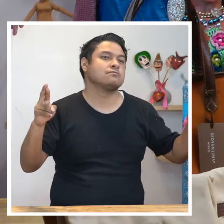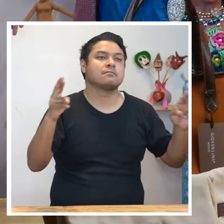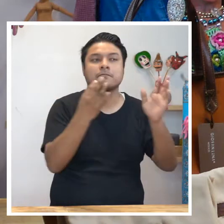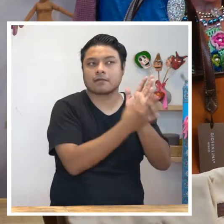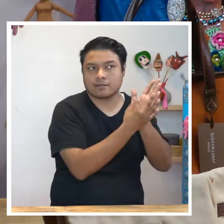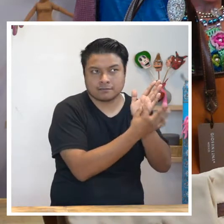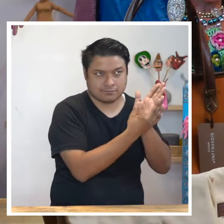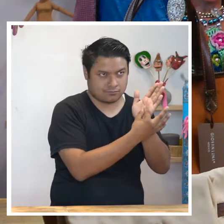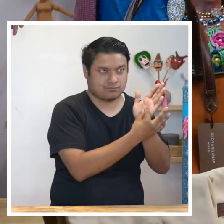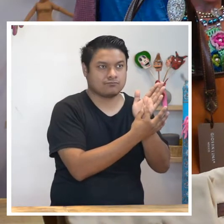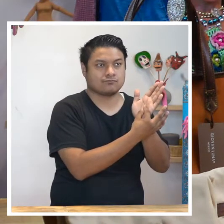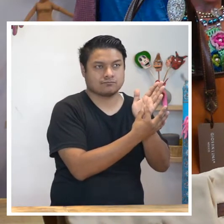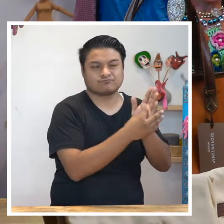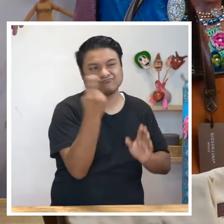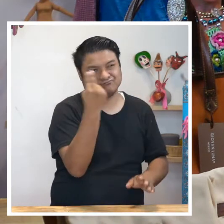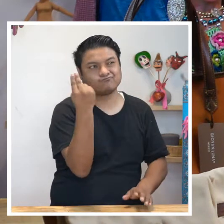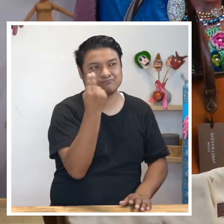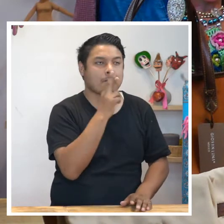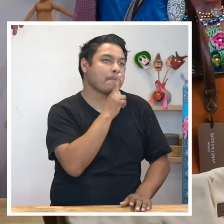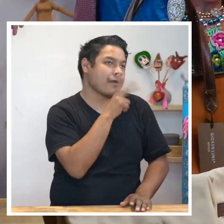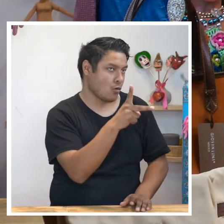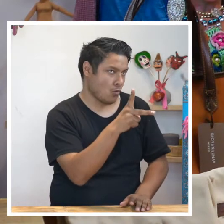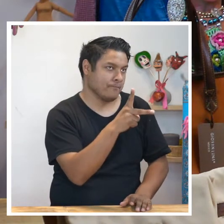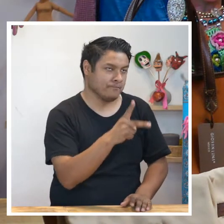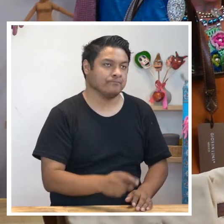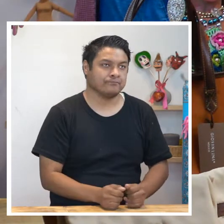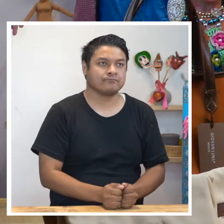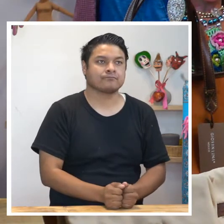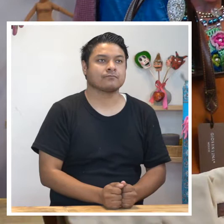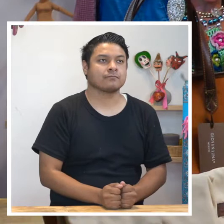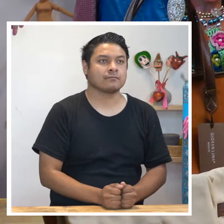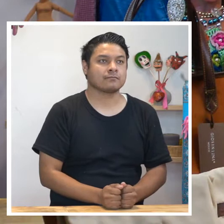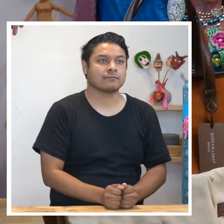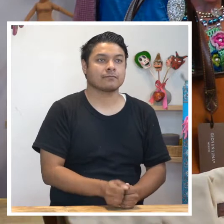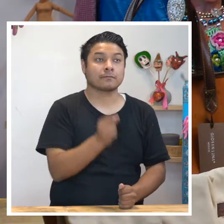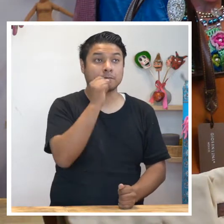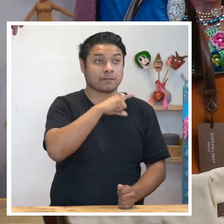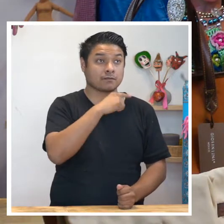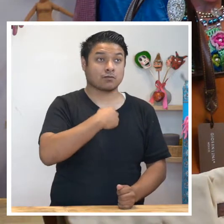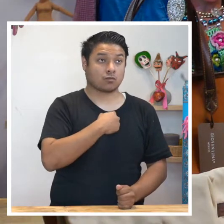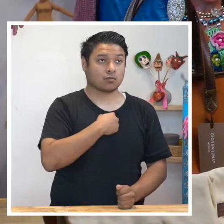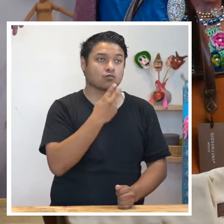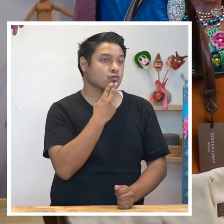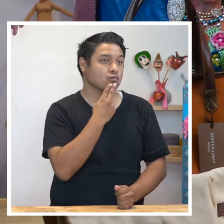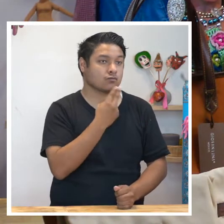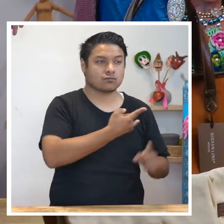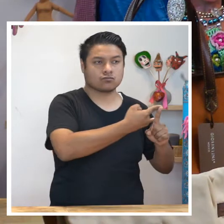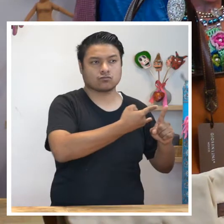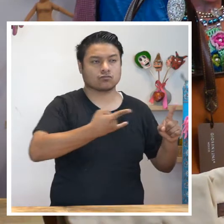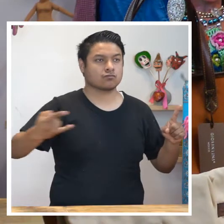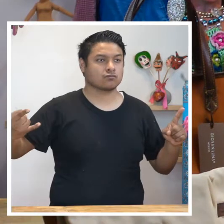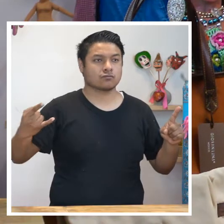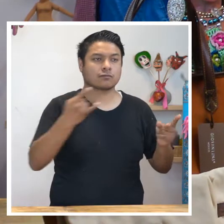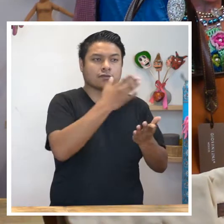trozar. Yo utilizo esta base de madera, literal es de cocina, pero en esta me puedo apoyar para que nuestra mesa de trabajo